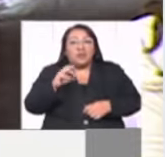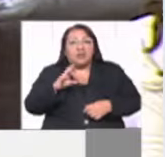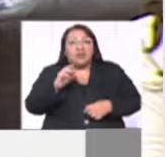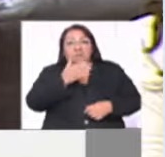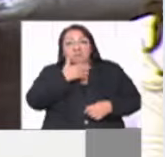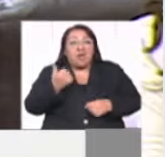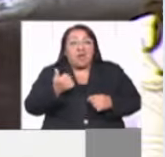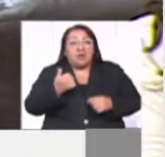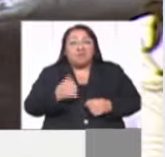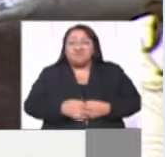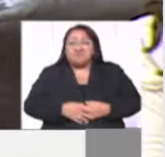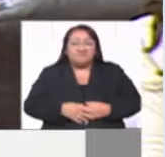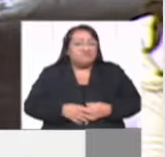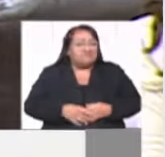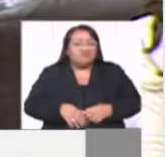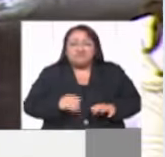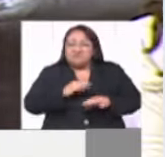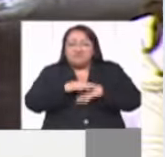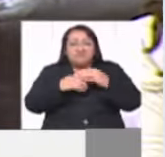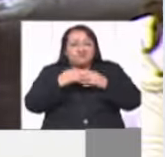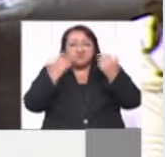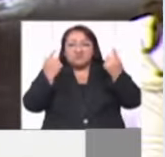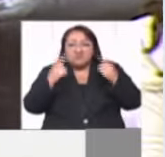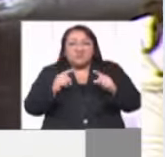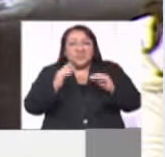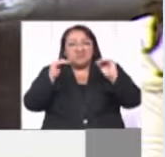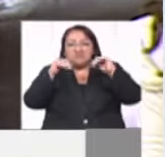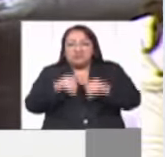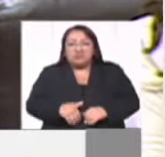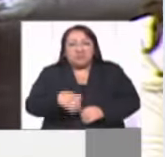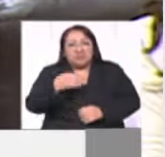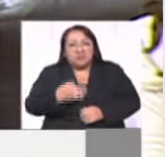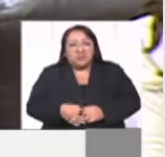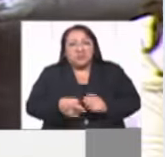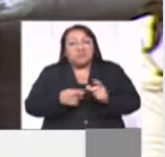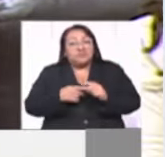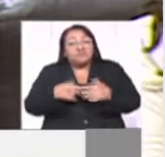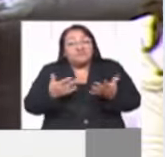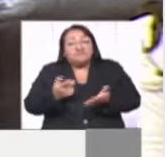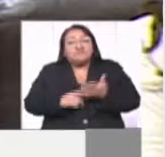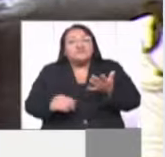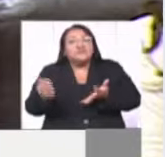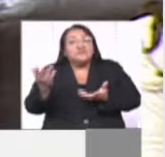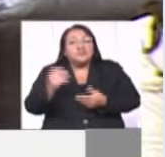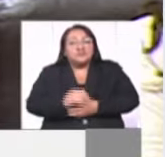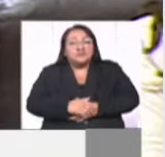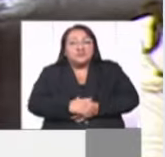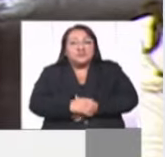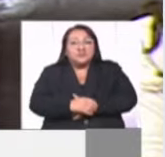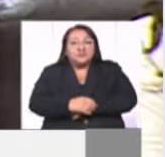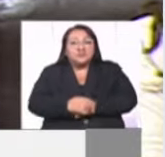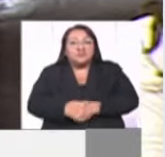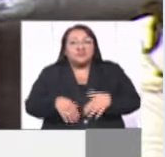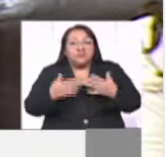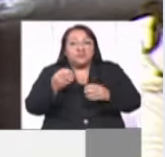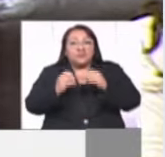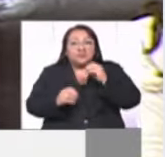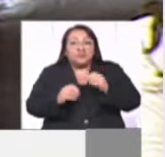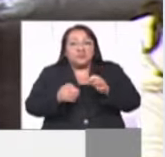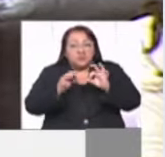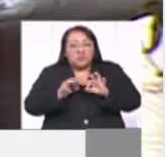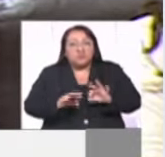mejor. Todos coincidimos en que ha sido un fracaso. Entonces, ¿qué esperamos para dar una solución de forma